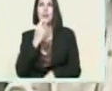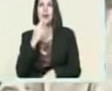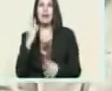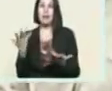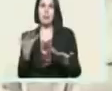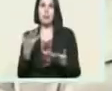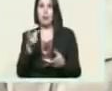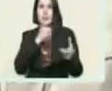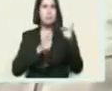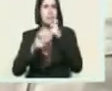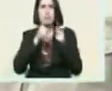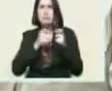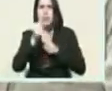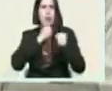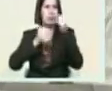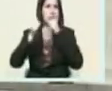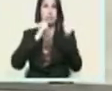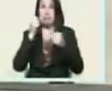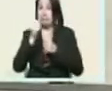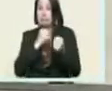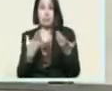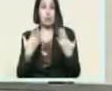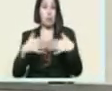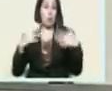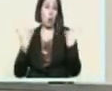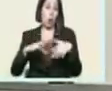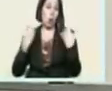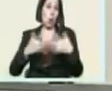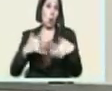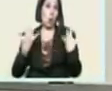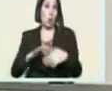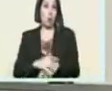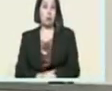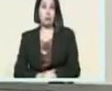No fue una entrevista, fue un interrogatorio